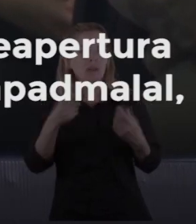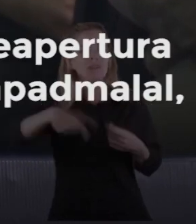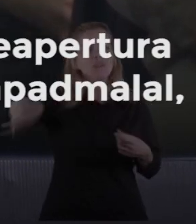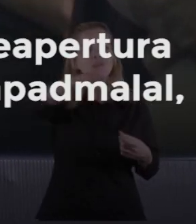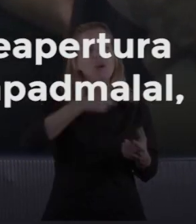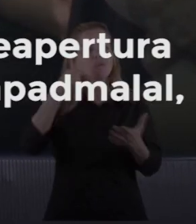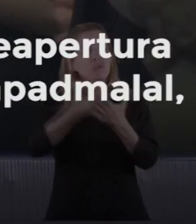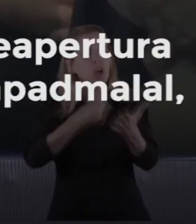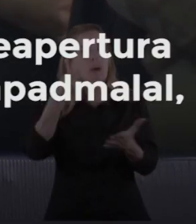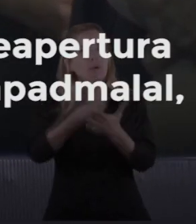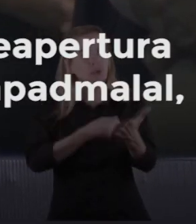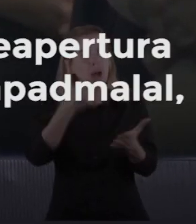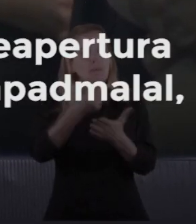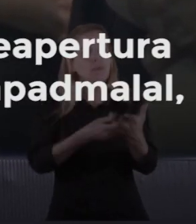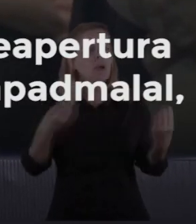contra los que siguen creyendo